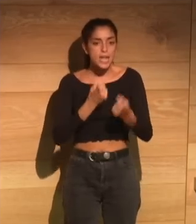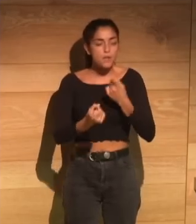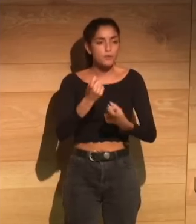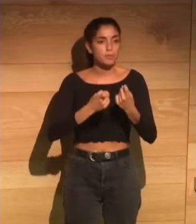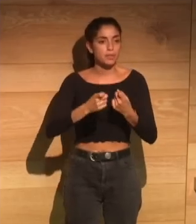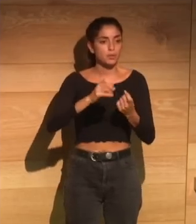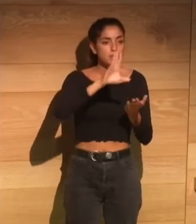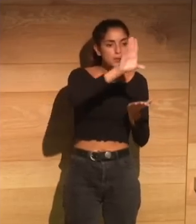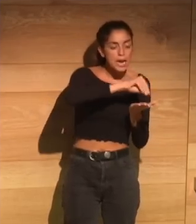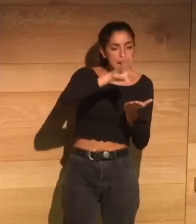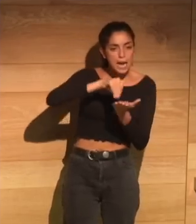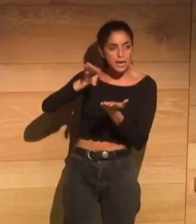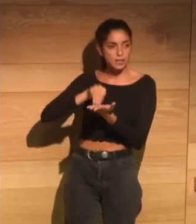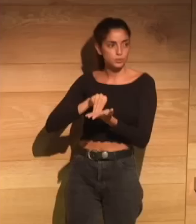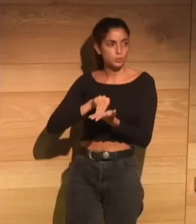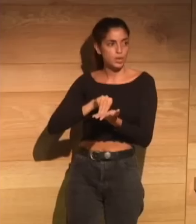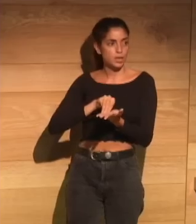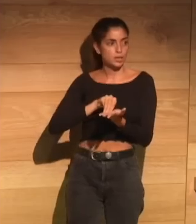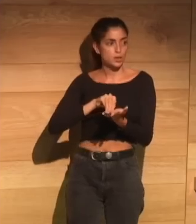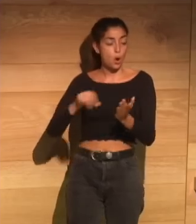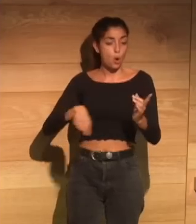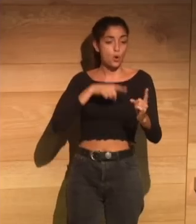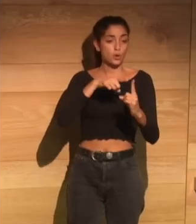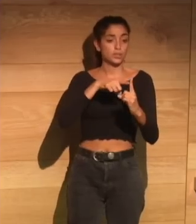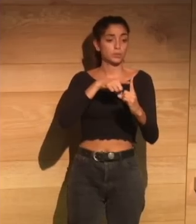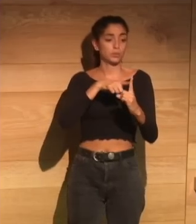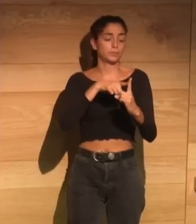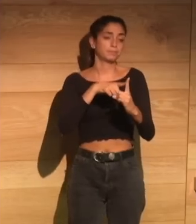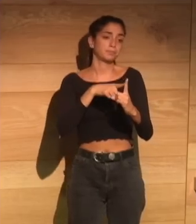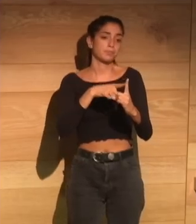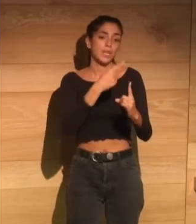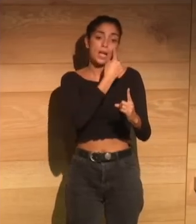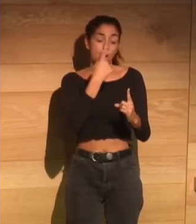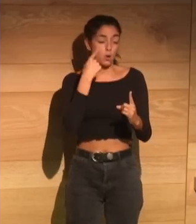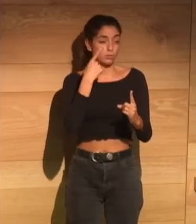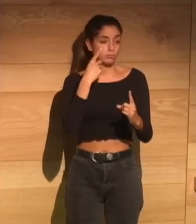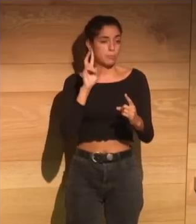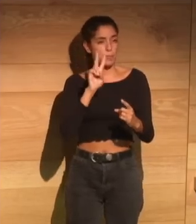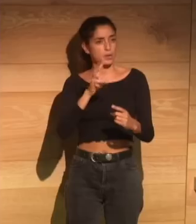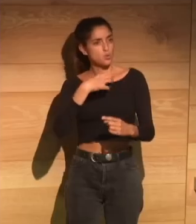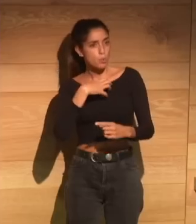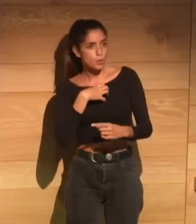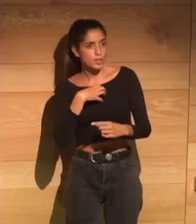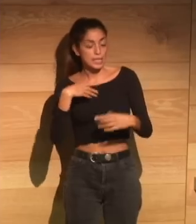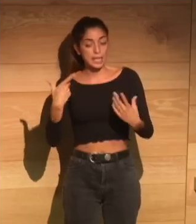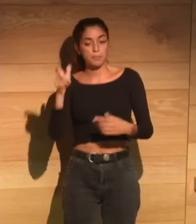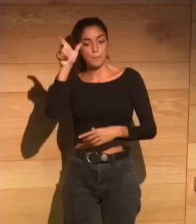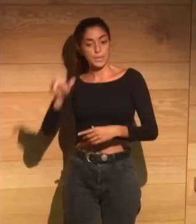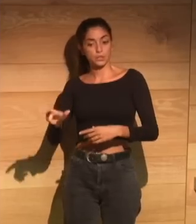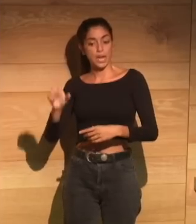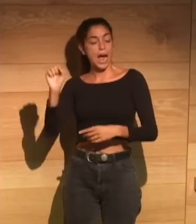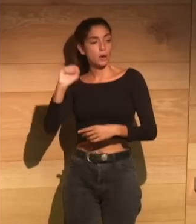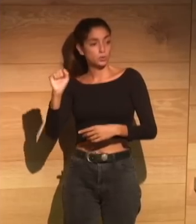manera rigurosamente científica, información no disponible al ojo humano, y como era astrónomo, ¿qué es lo que dijo? Pues voy a